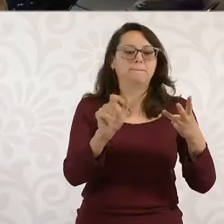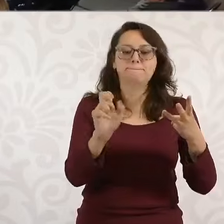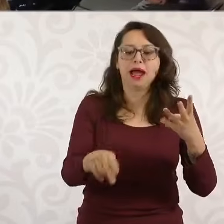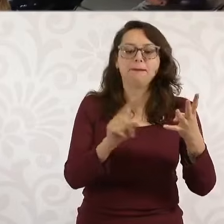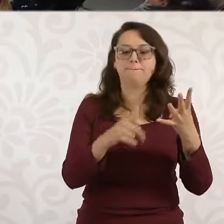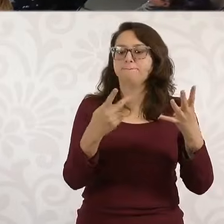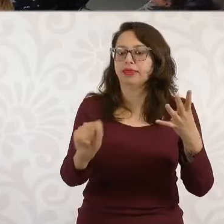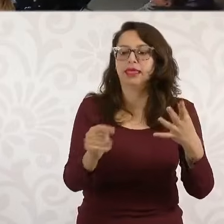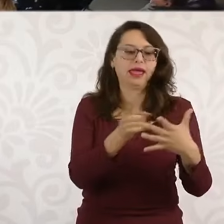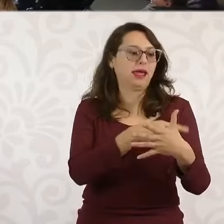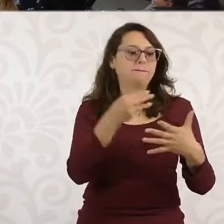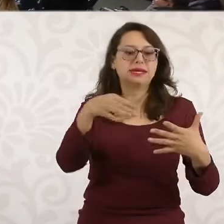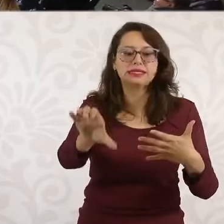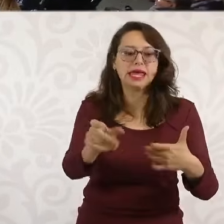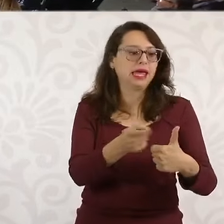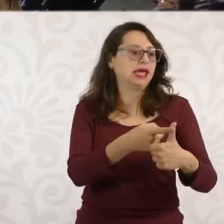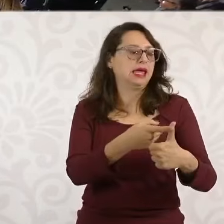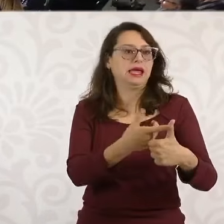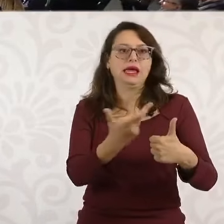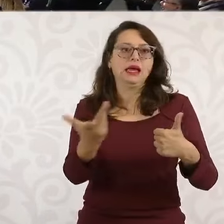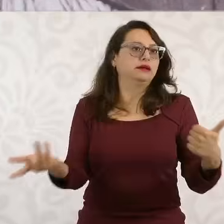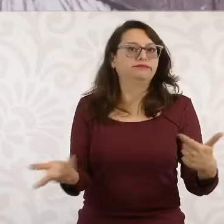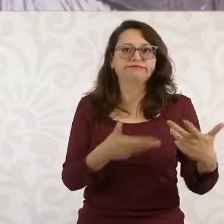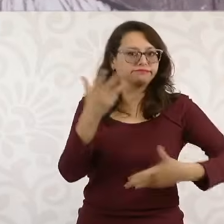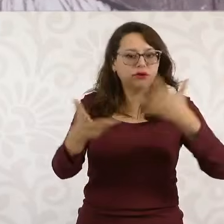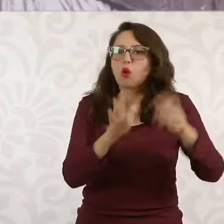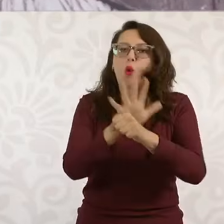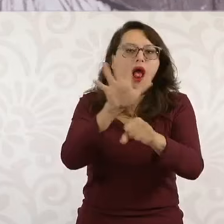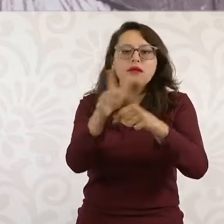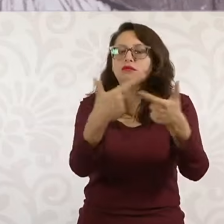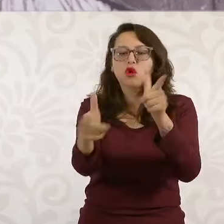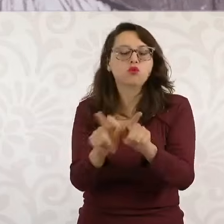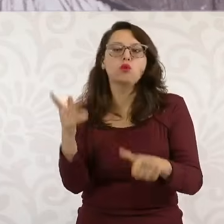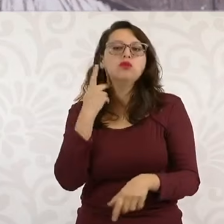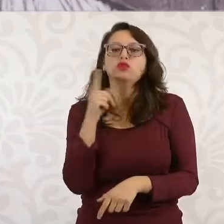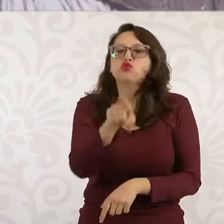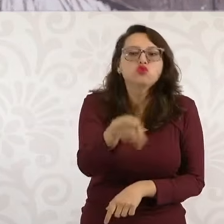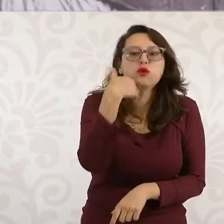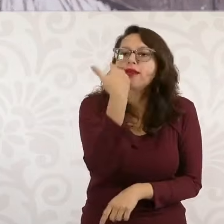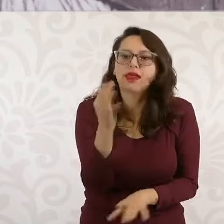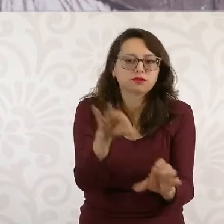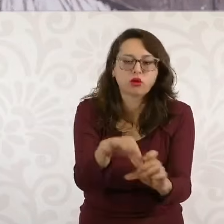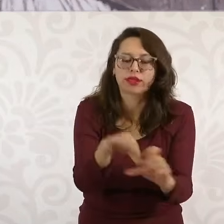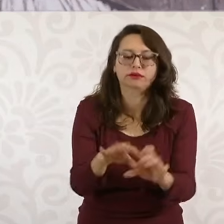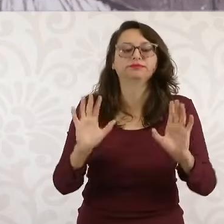va a haber otros partidos nuevos. Movimiento Ciudadano. Bueno, entonces